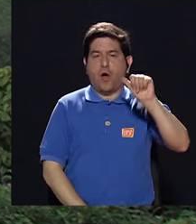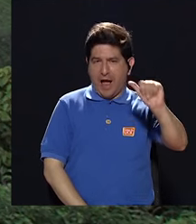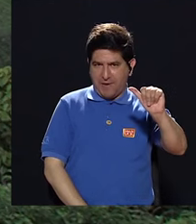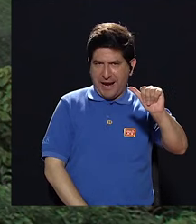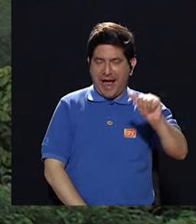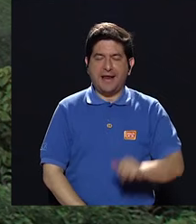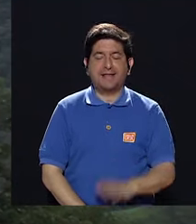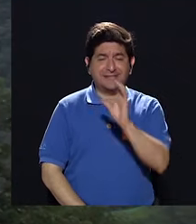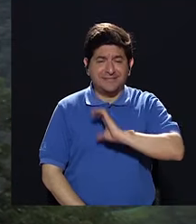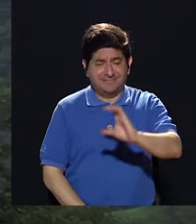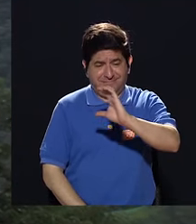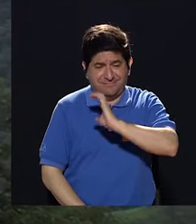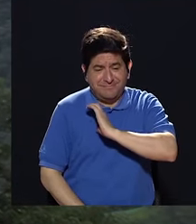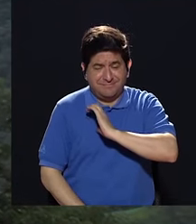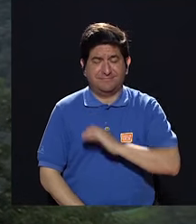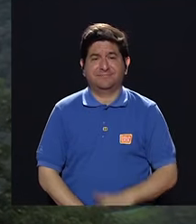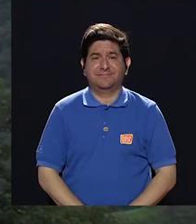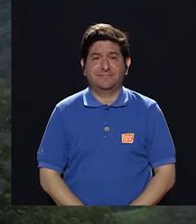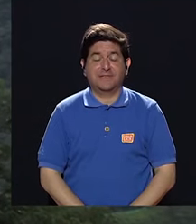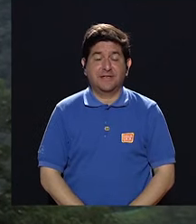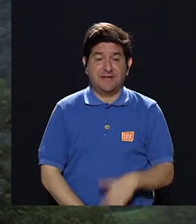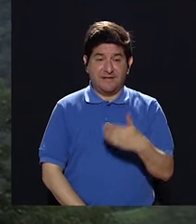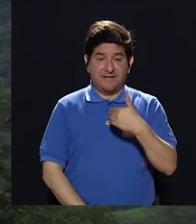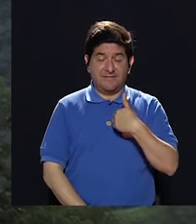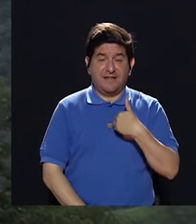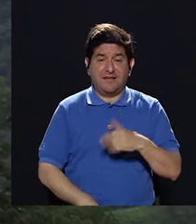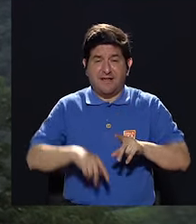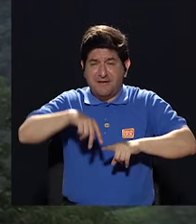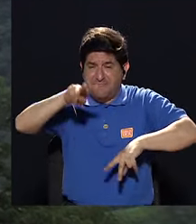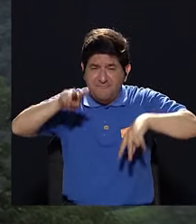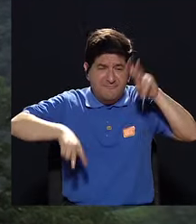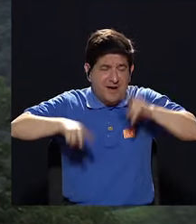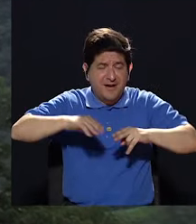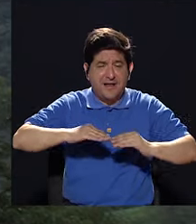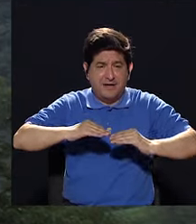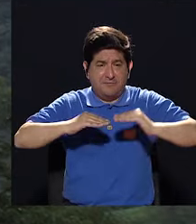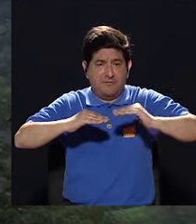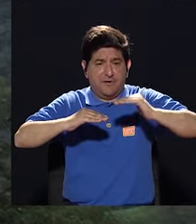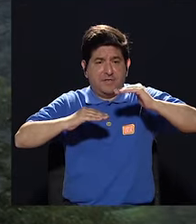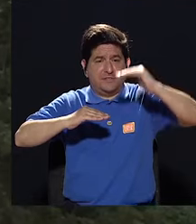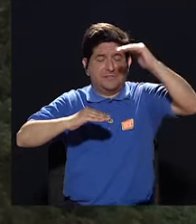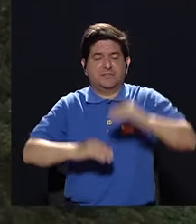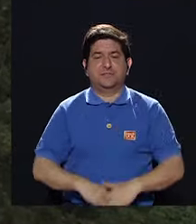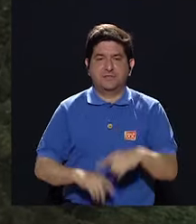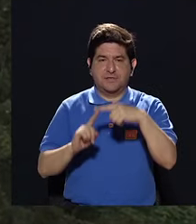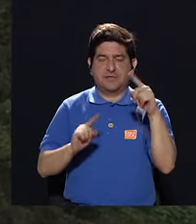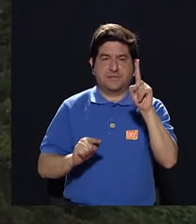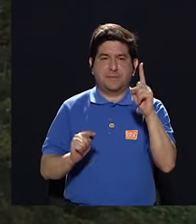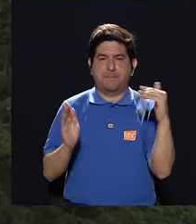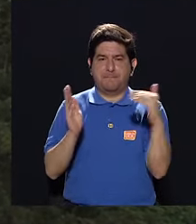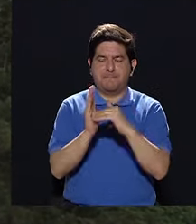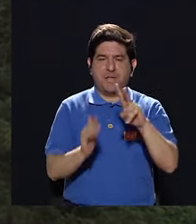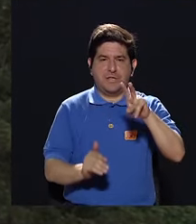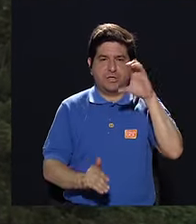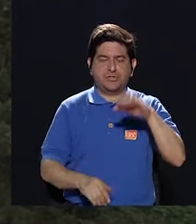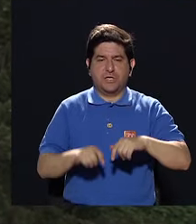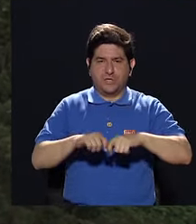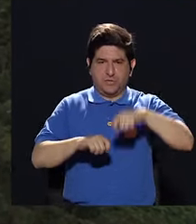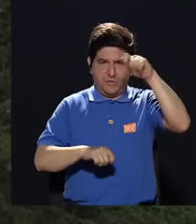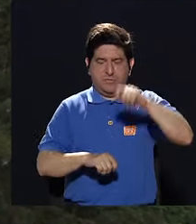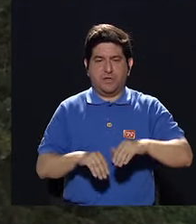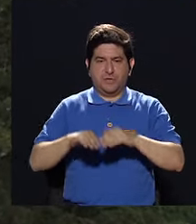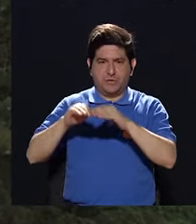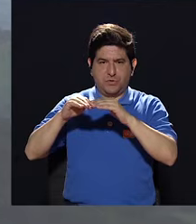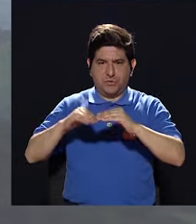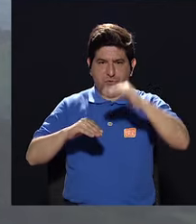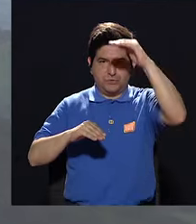río Avangares tiene la particularidad de que presenta gran diversidad de elevaciones que van desde los 1.200 metros sobre